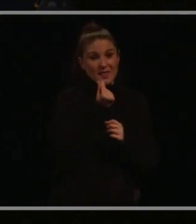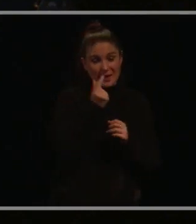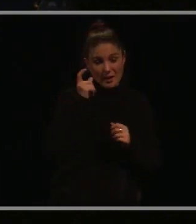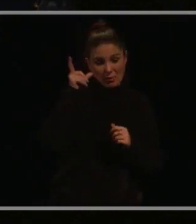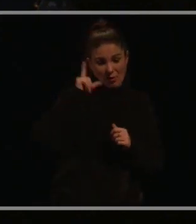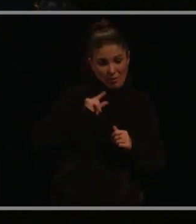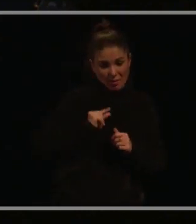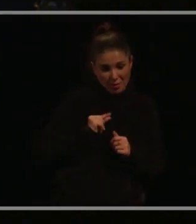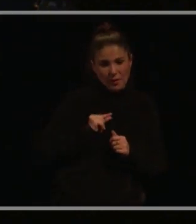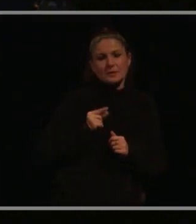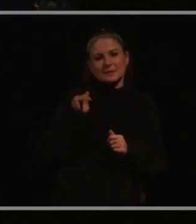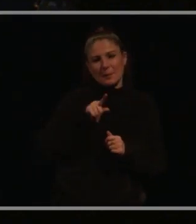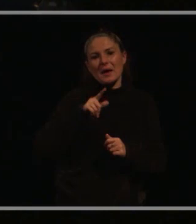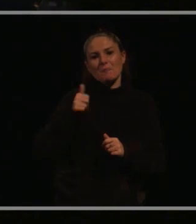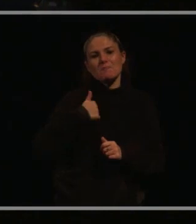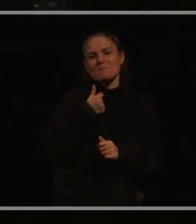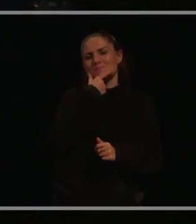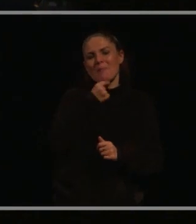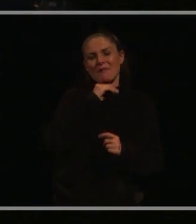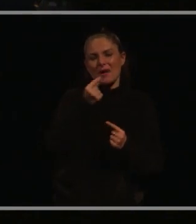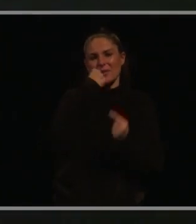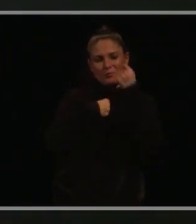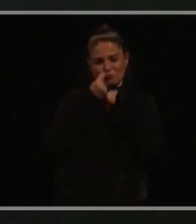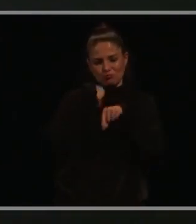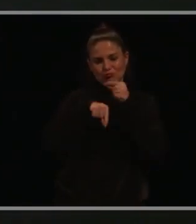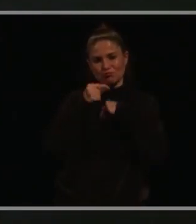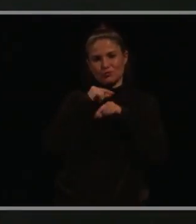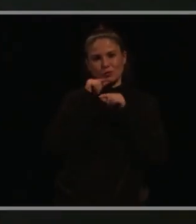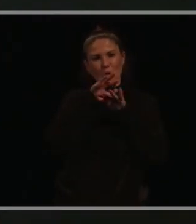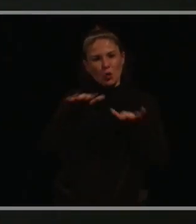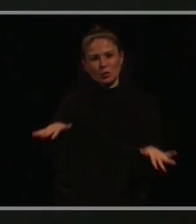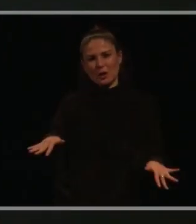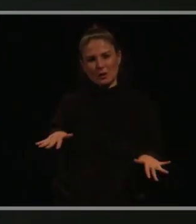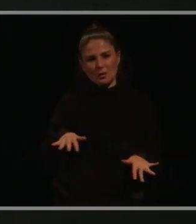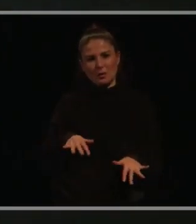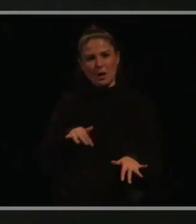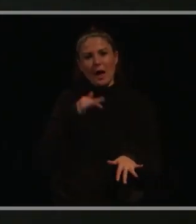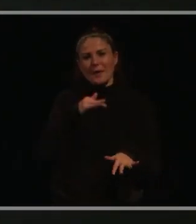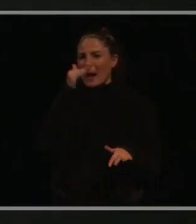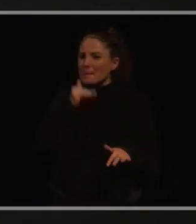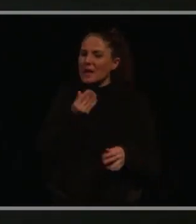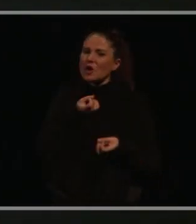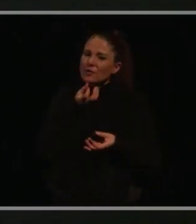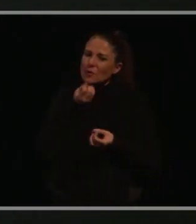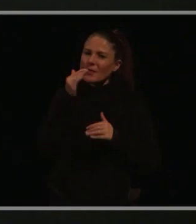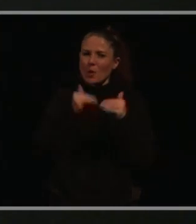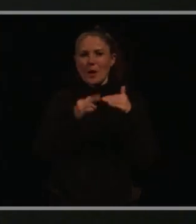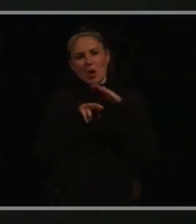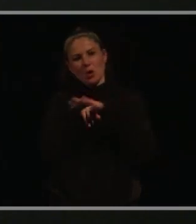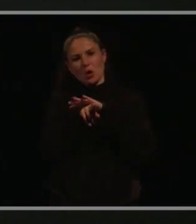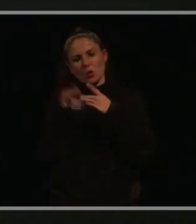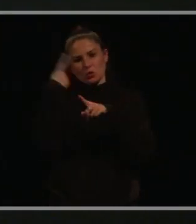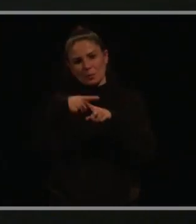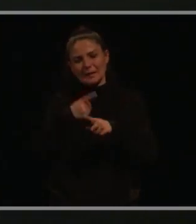al contagio. Las personas que viven en pobreza tienen además menos información y menos recursos materiales